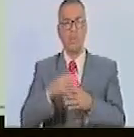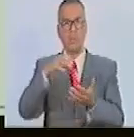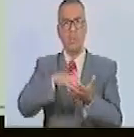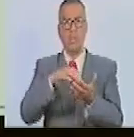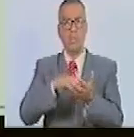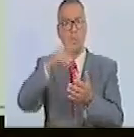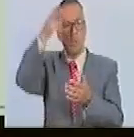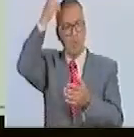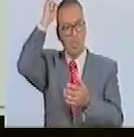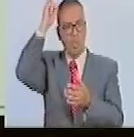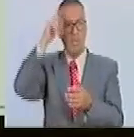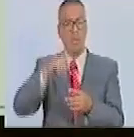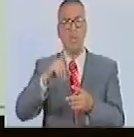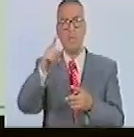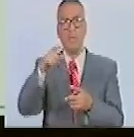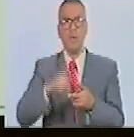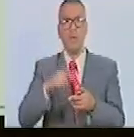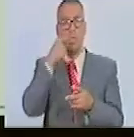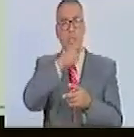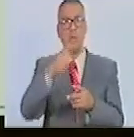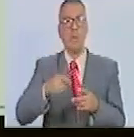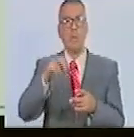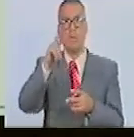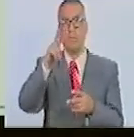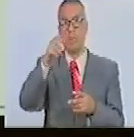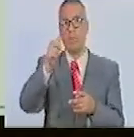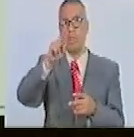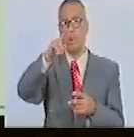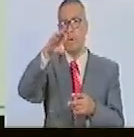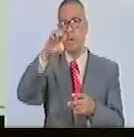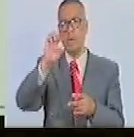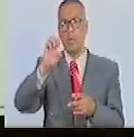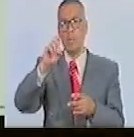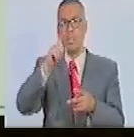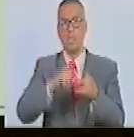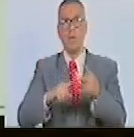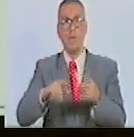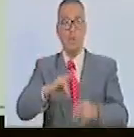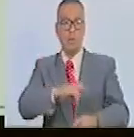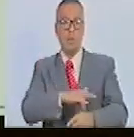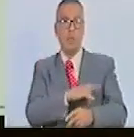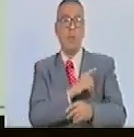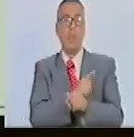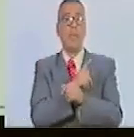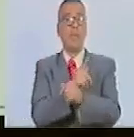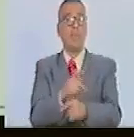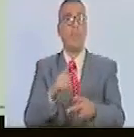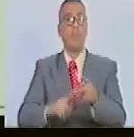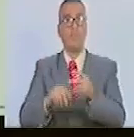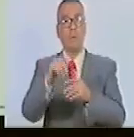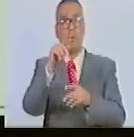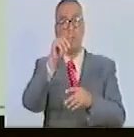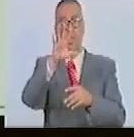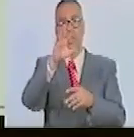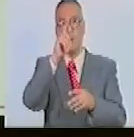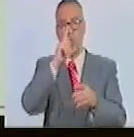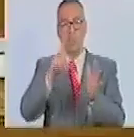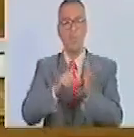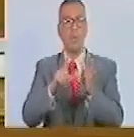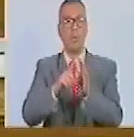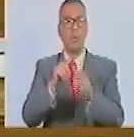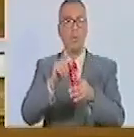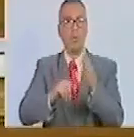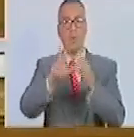sector indígena, ella es del pueblo Baré, su nivel de instrucción es bachiller y cursa el quinto año de derecho.